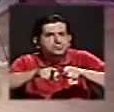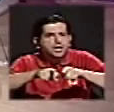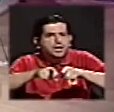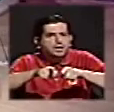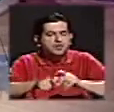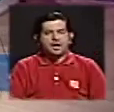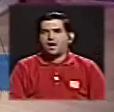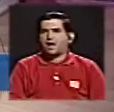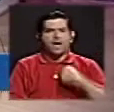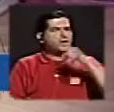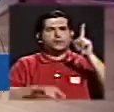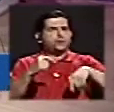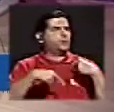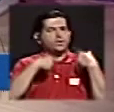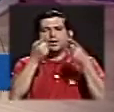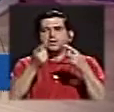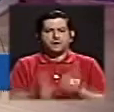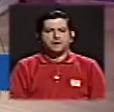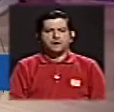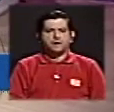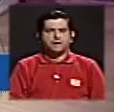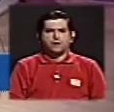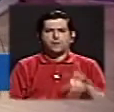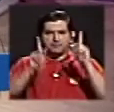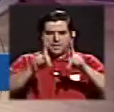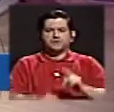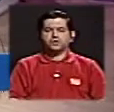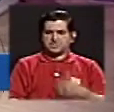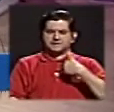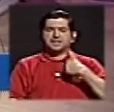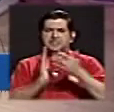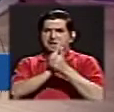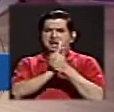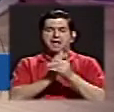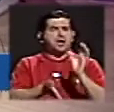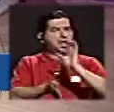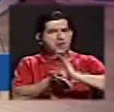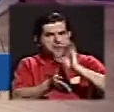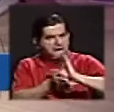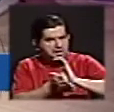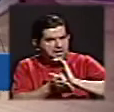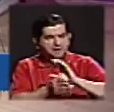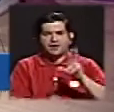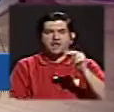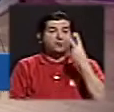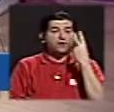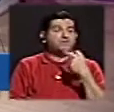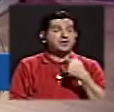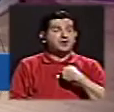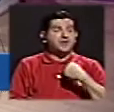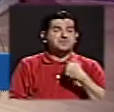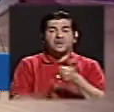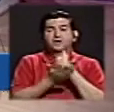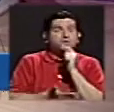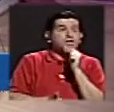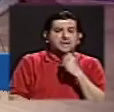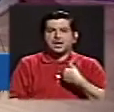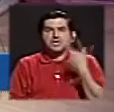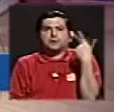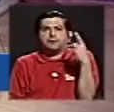cuando entonces no puedo acudir a un personal calificado, no puedo ir a una clínica, tengo que ver quién me ayuda, de qué manera, tengo